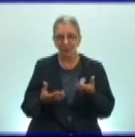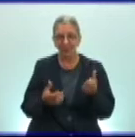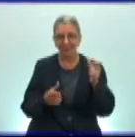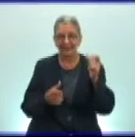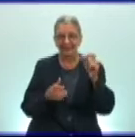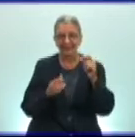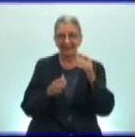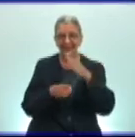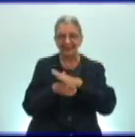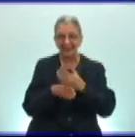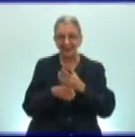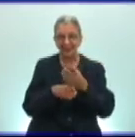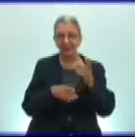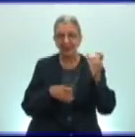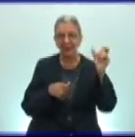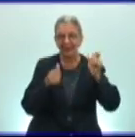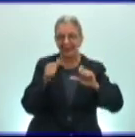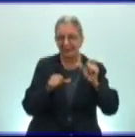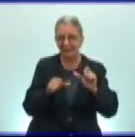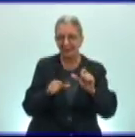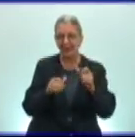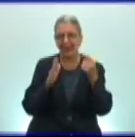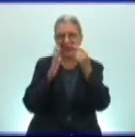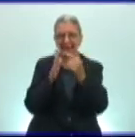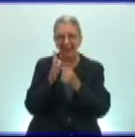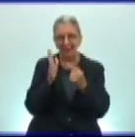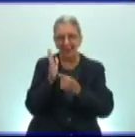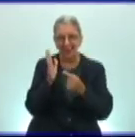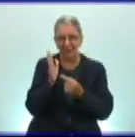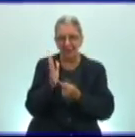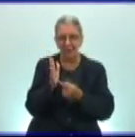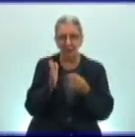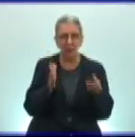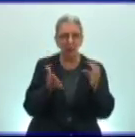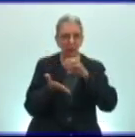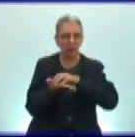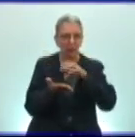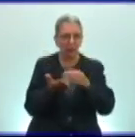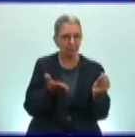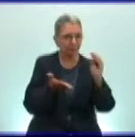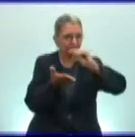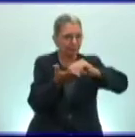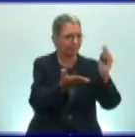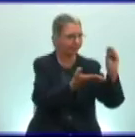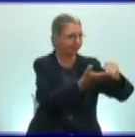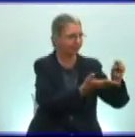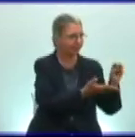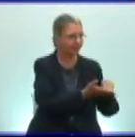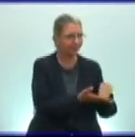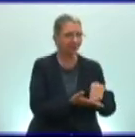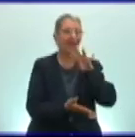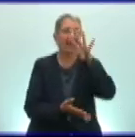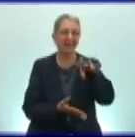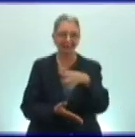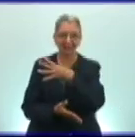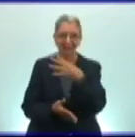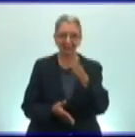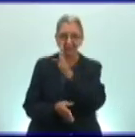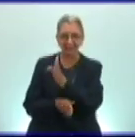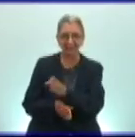los elementos químicos que se conocen hasta el momento. Es decir, que vamos a ver qué es la tabla periódica.